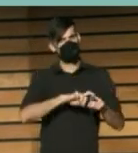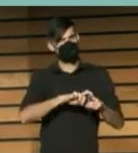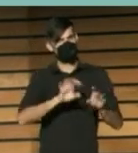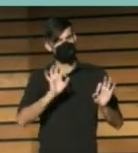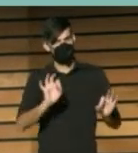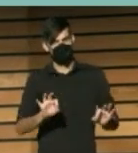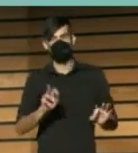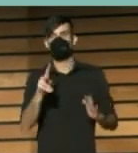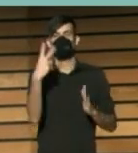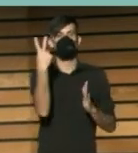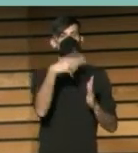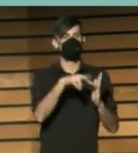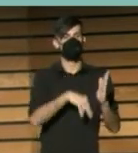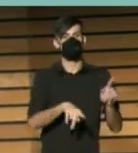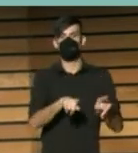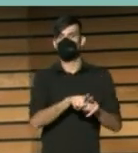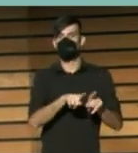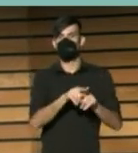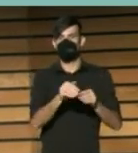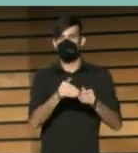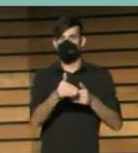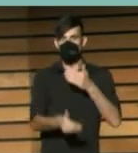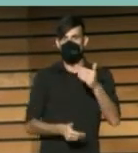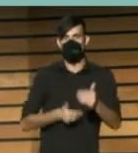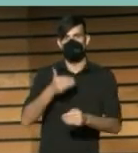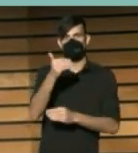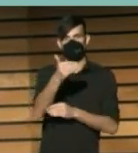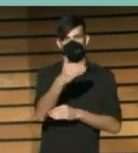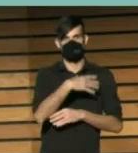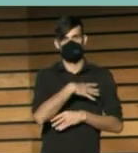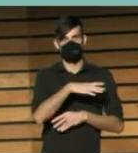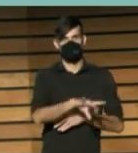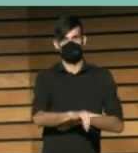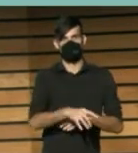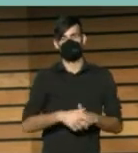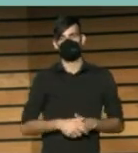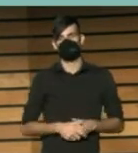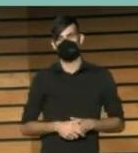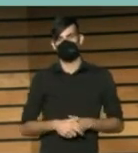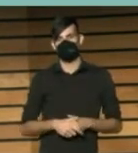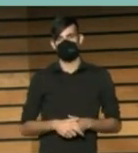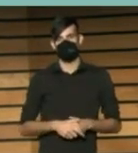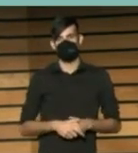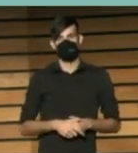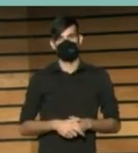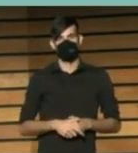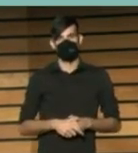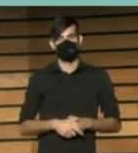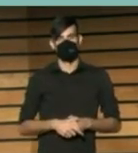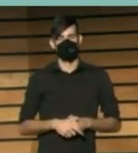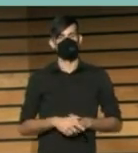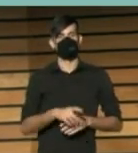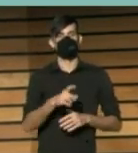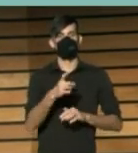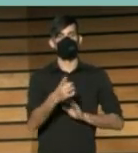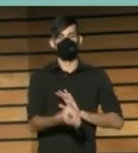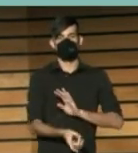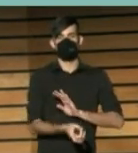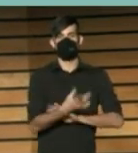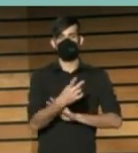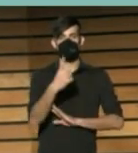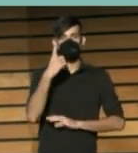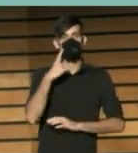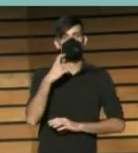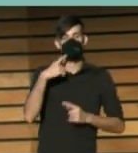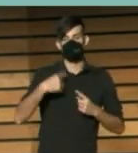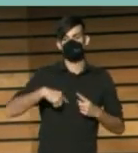condición para el avance. En esa creación del hábito lector que nos